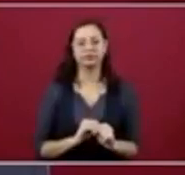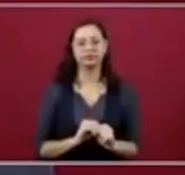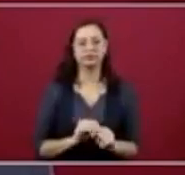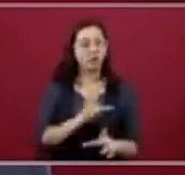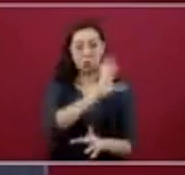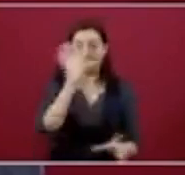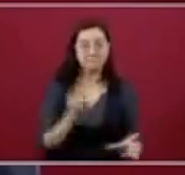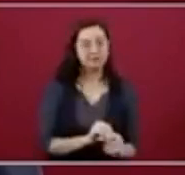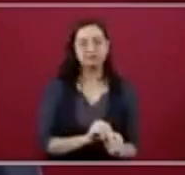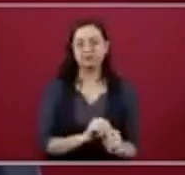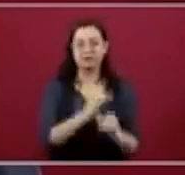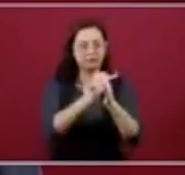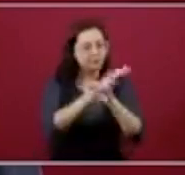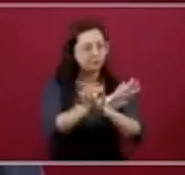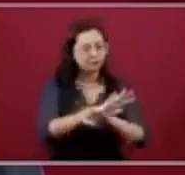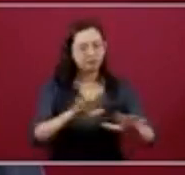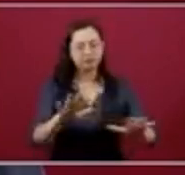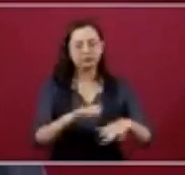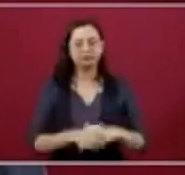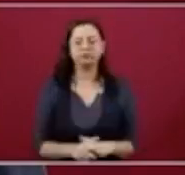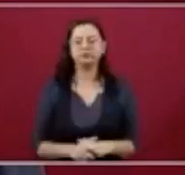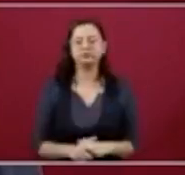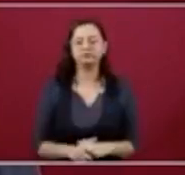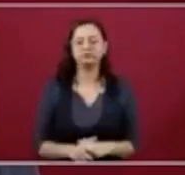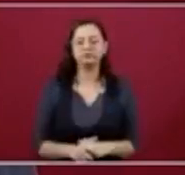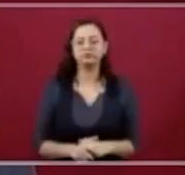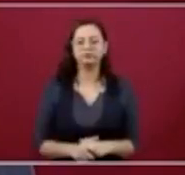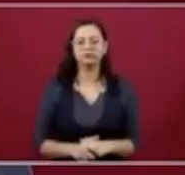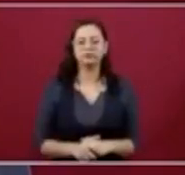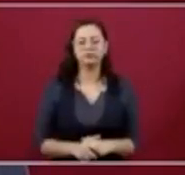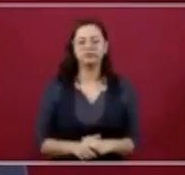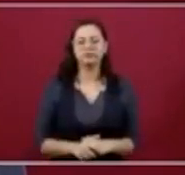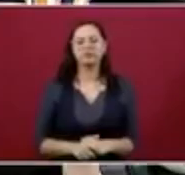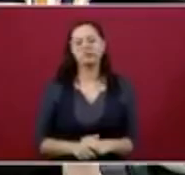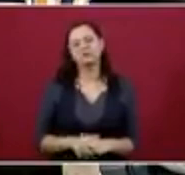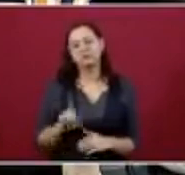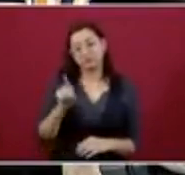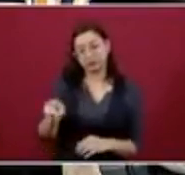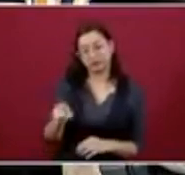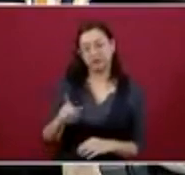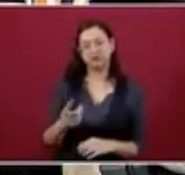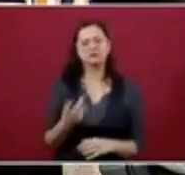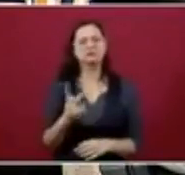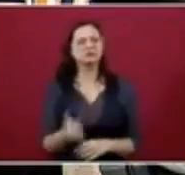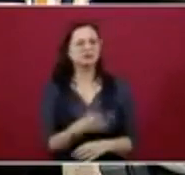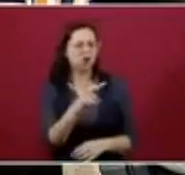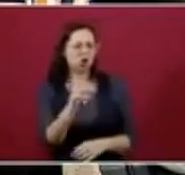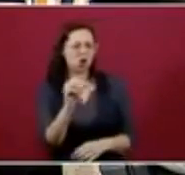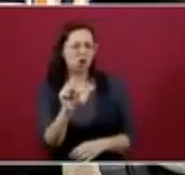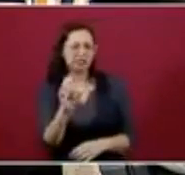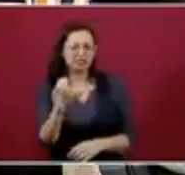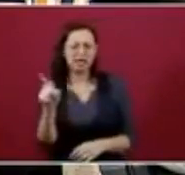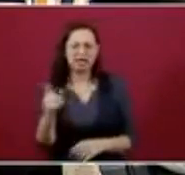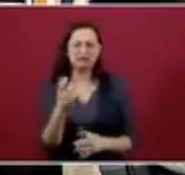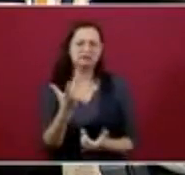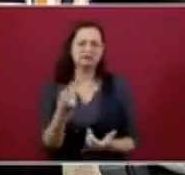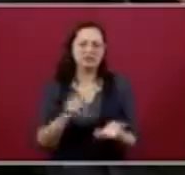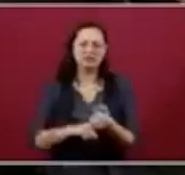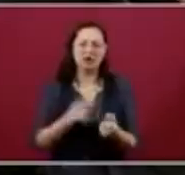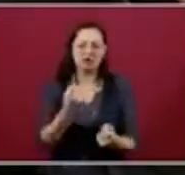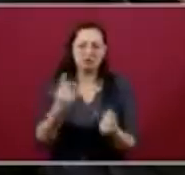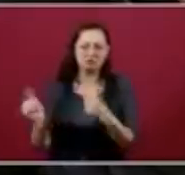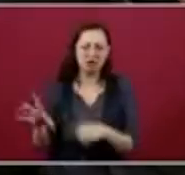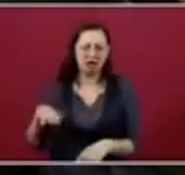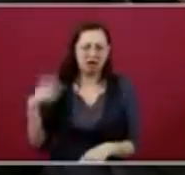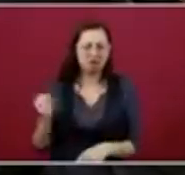toda la información. Presidente, y decía de las organizaciones civiles, yo entiendo todos estos abusos, ¿no sería mejor